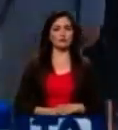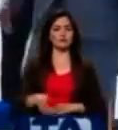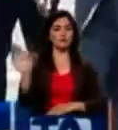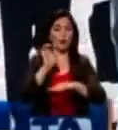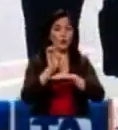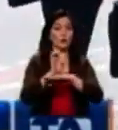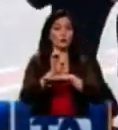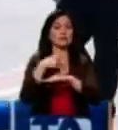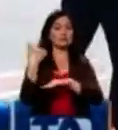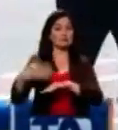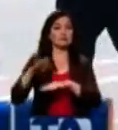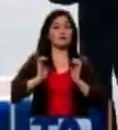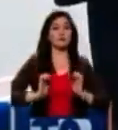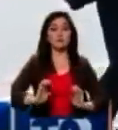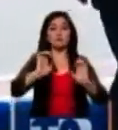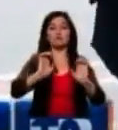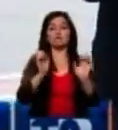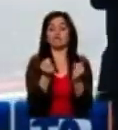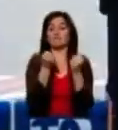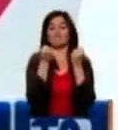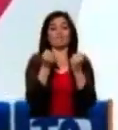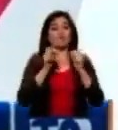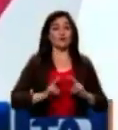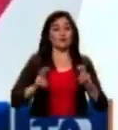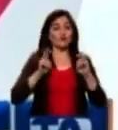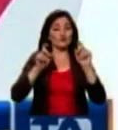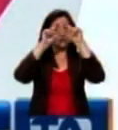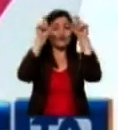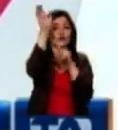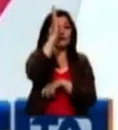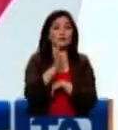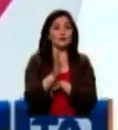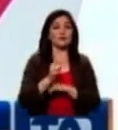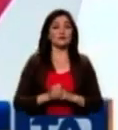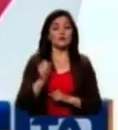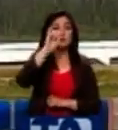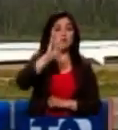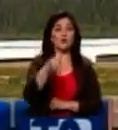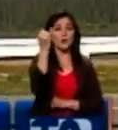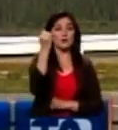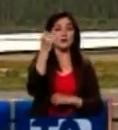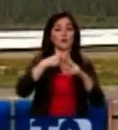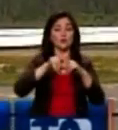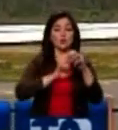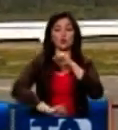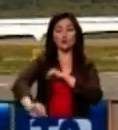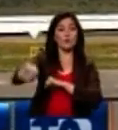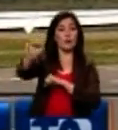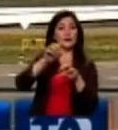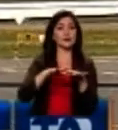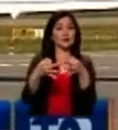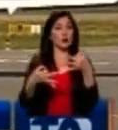El Ecuador emprenderá un doble esfuerzo de investigación del caso Odebrecht. Desde este jueves, cuando viaje el